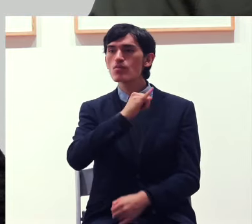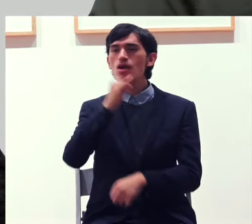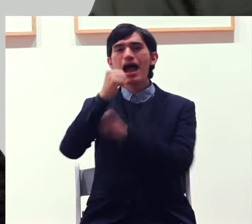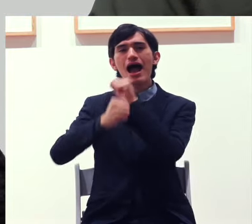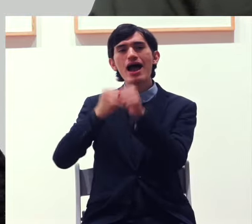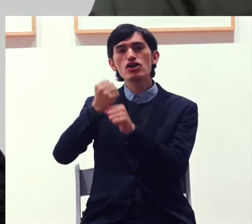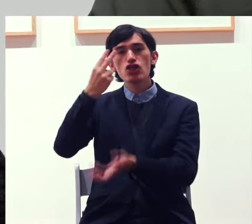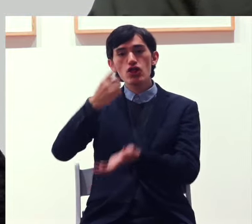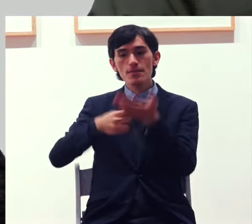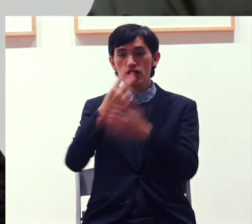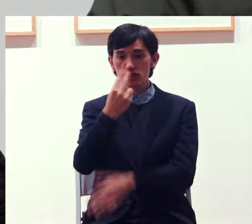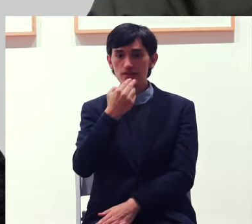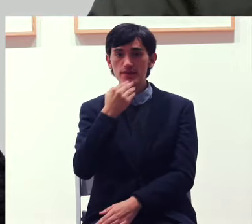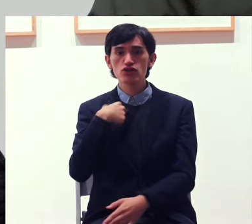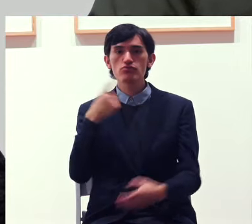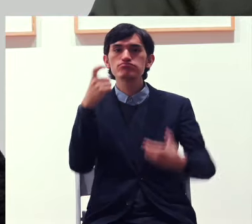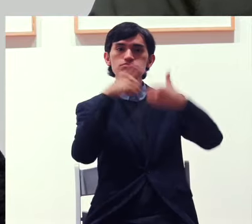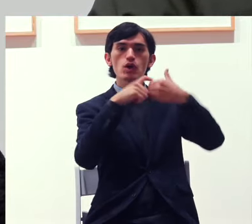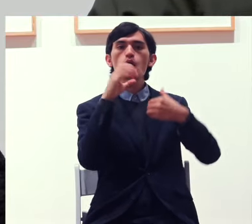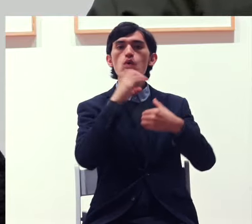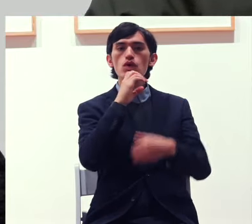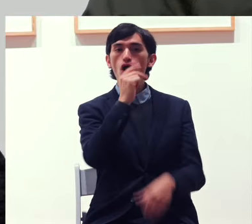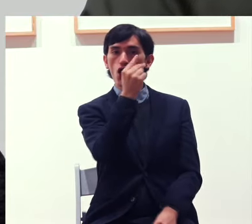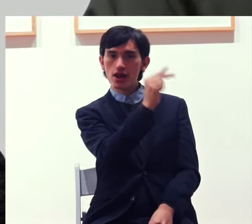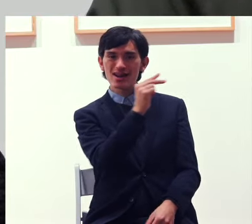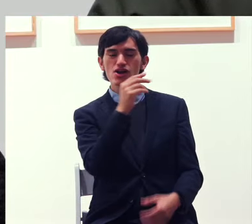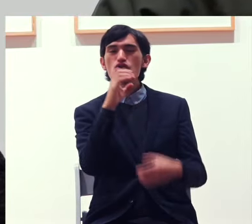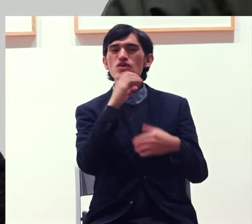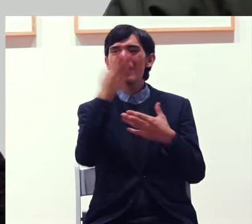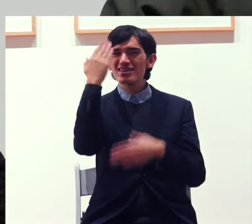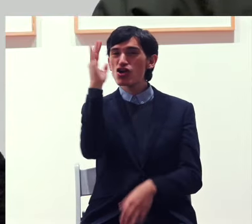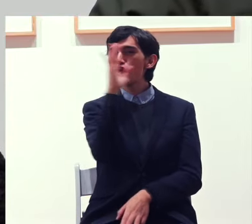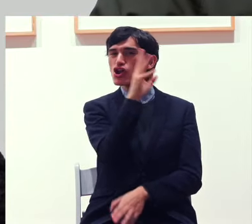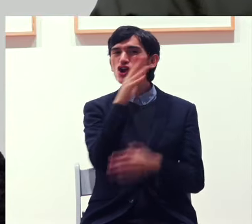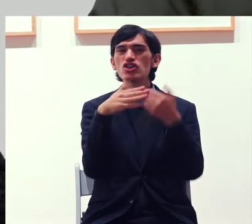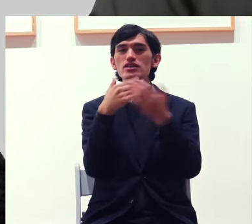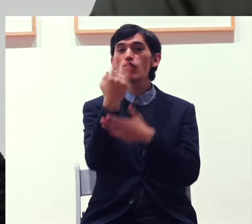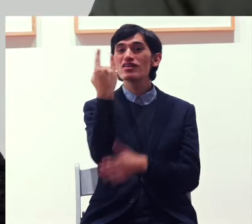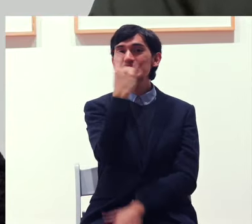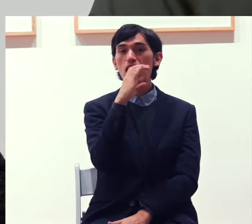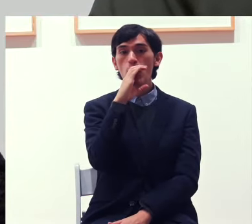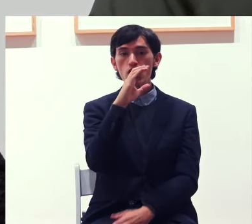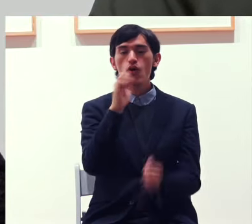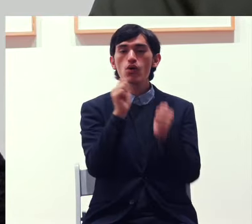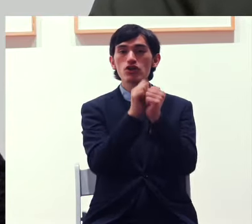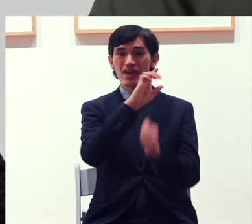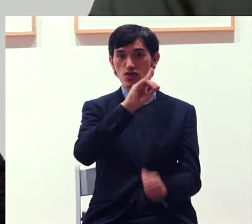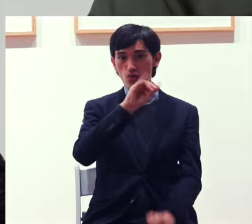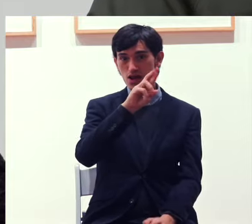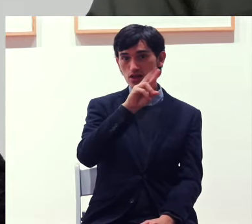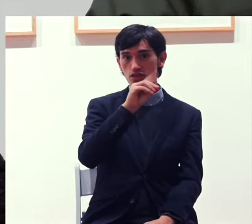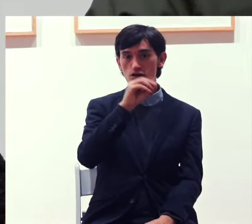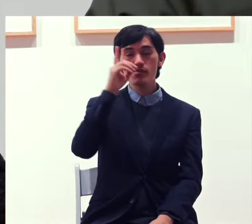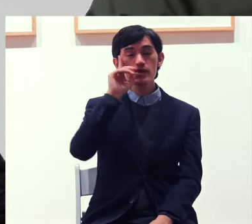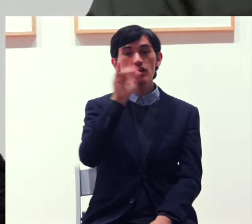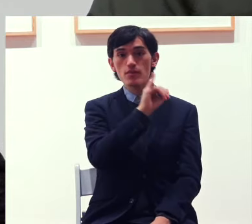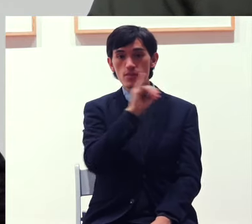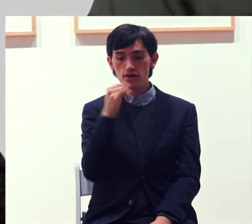El año 2002 también tomé un curso con él, que el curso de color que yo había hecho en la Universidad de Concepción con Eduardo Meissner, pero